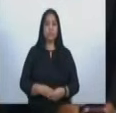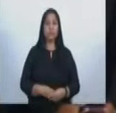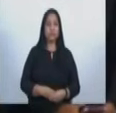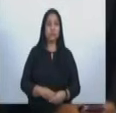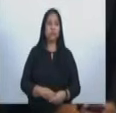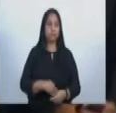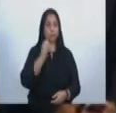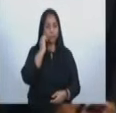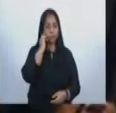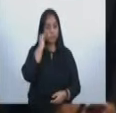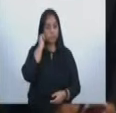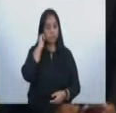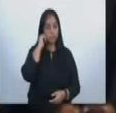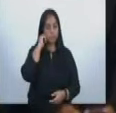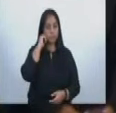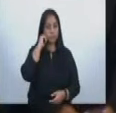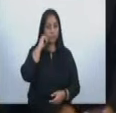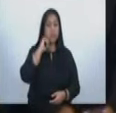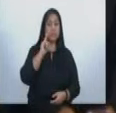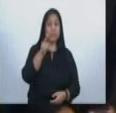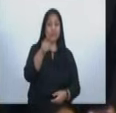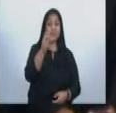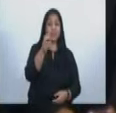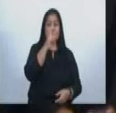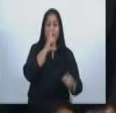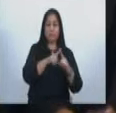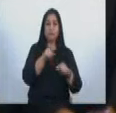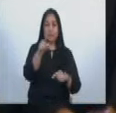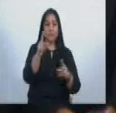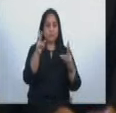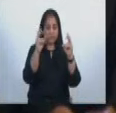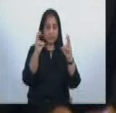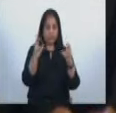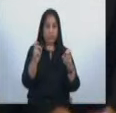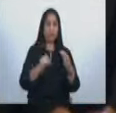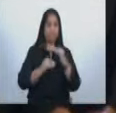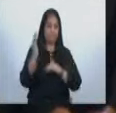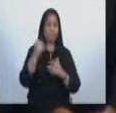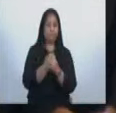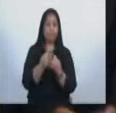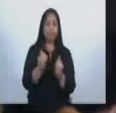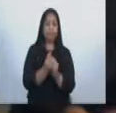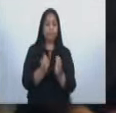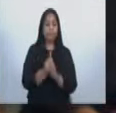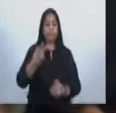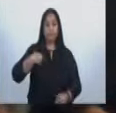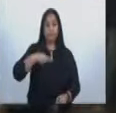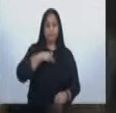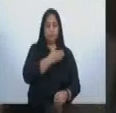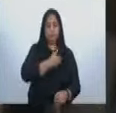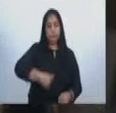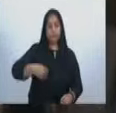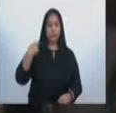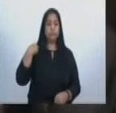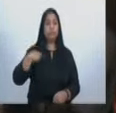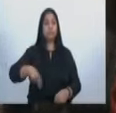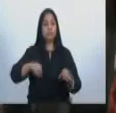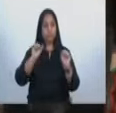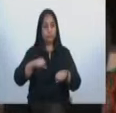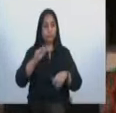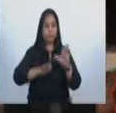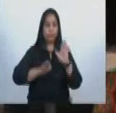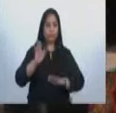un uno de los temas que más eh nos preocupa como gobierno poder garantizar